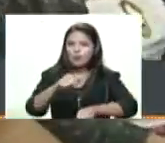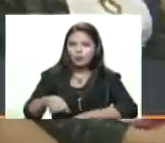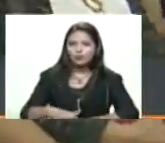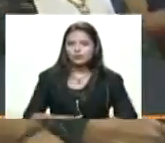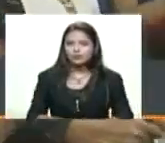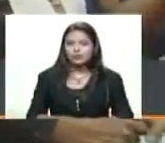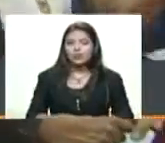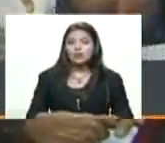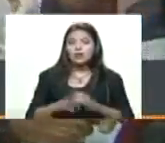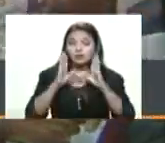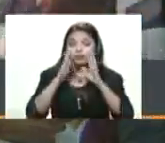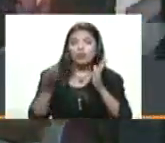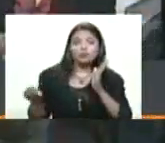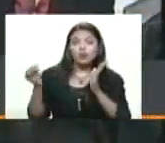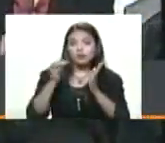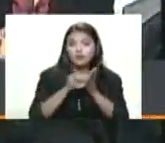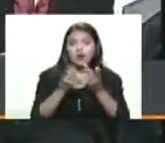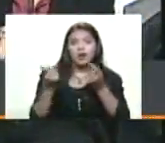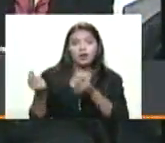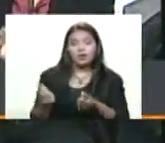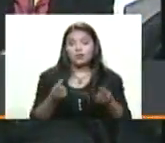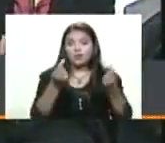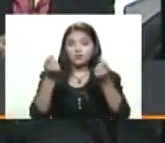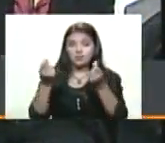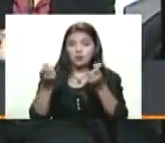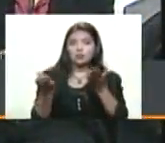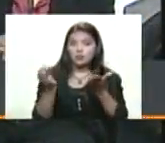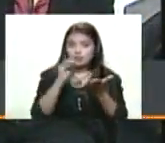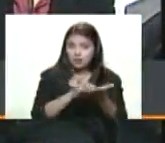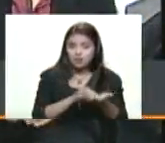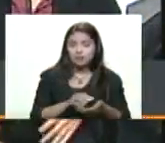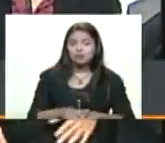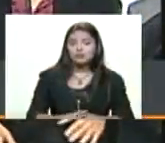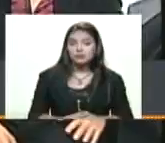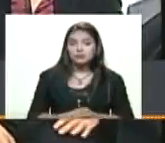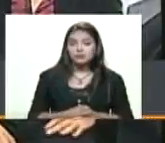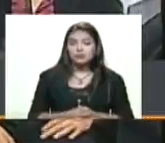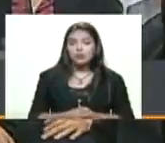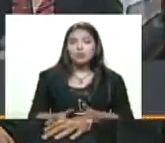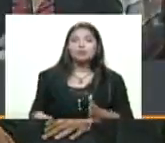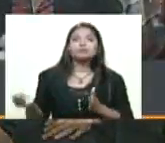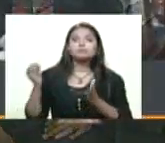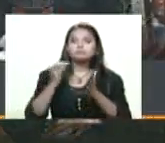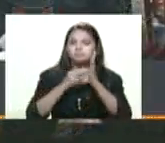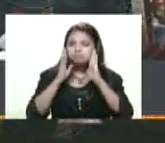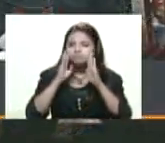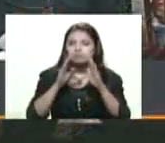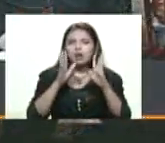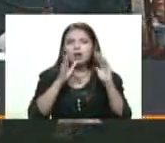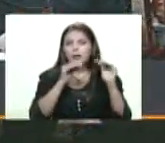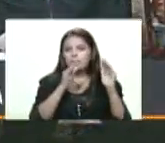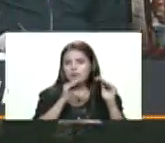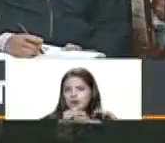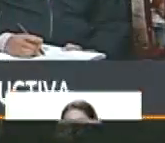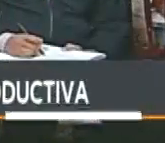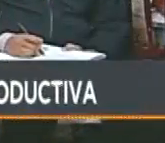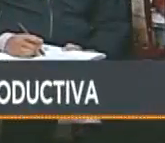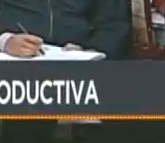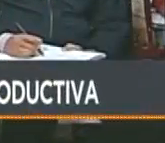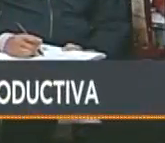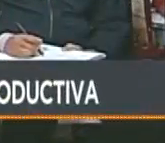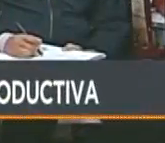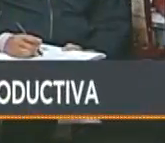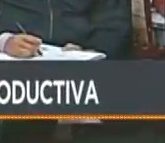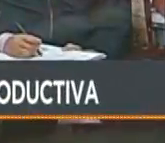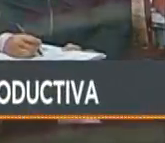el foco vuelve a estar en la economía el foco vuelve a estar en la esperanza